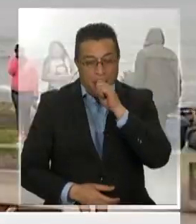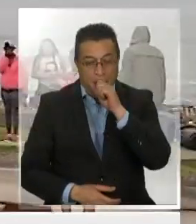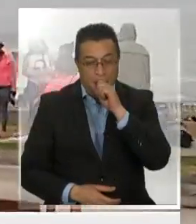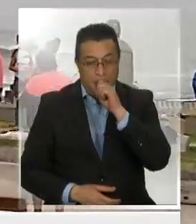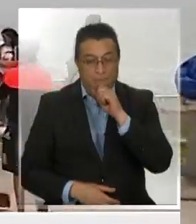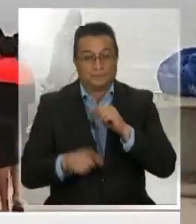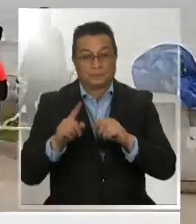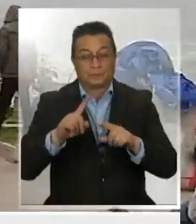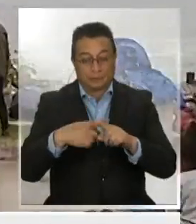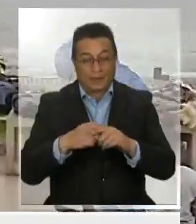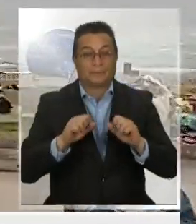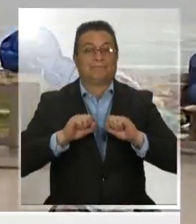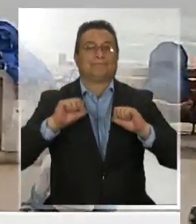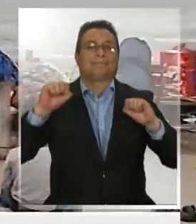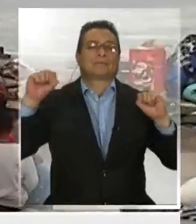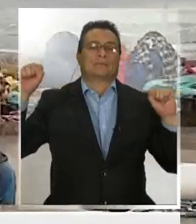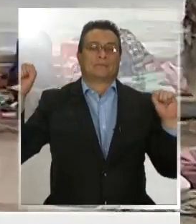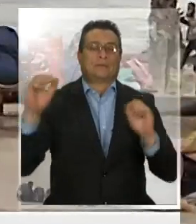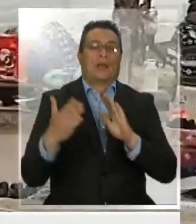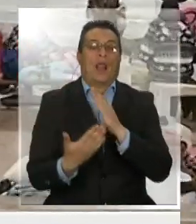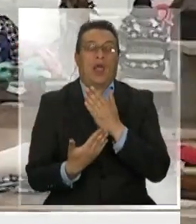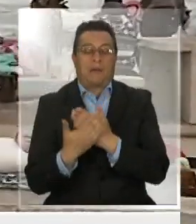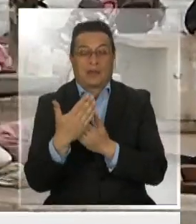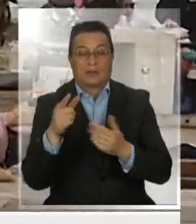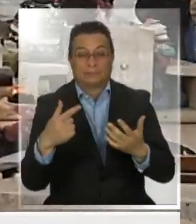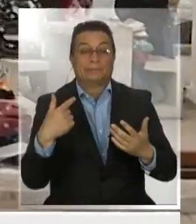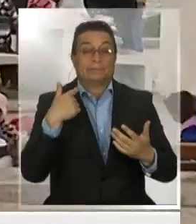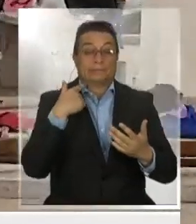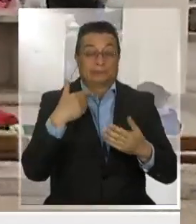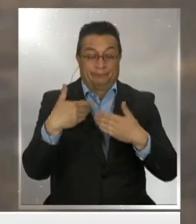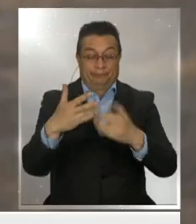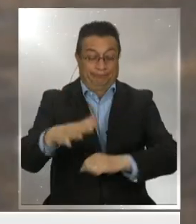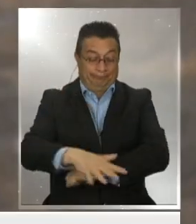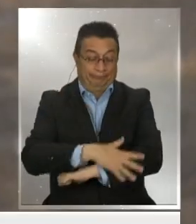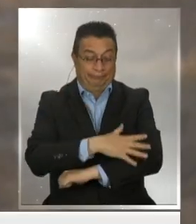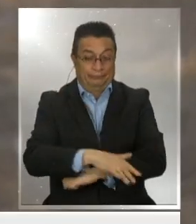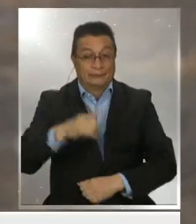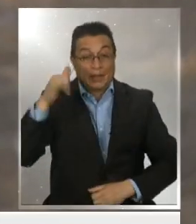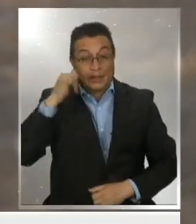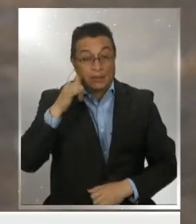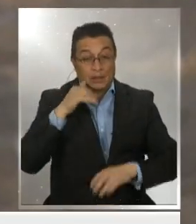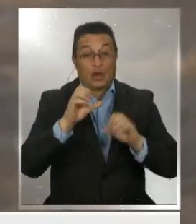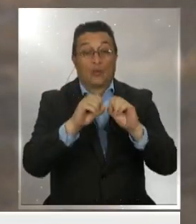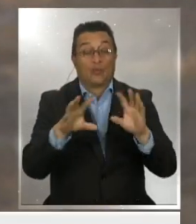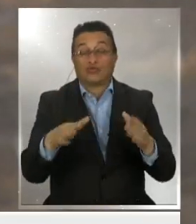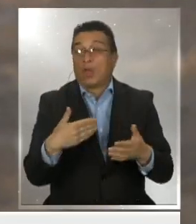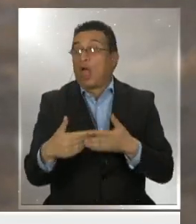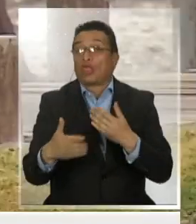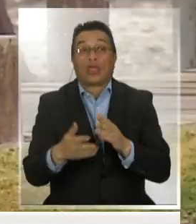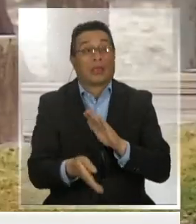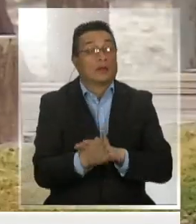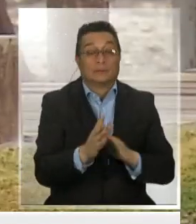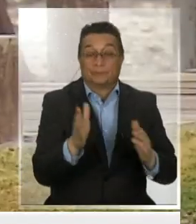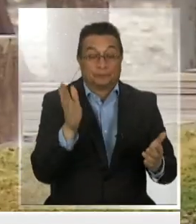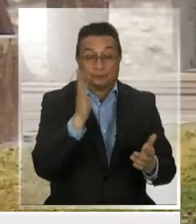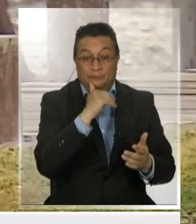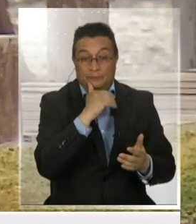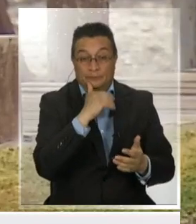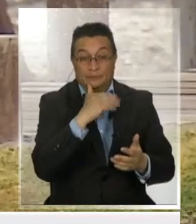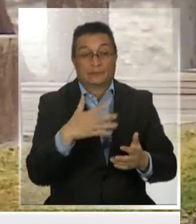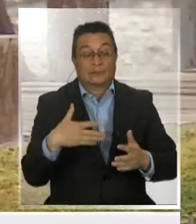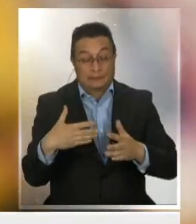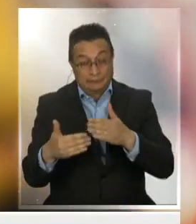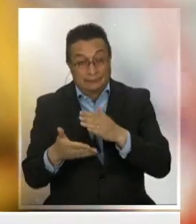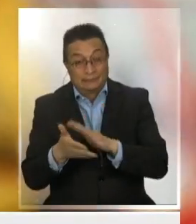Un nuevo despertar en la precariedad. Decenas de familias se instalaron en el borde costero de Iquique porque no tienen a dónde ir. Los que intentan salir